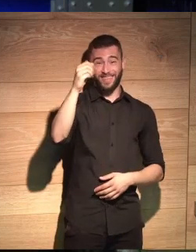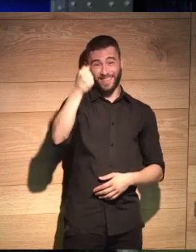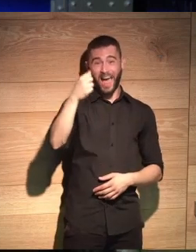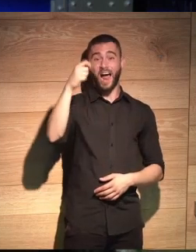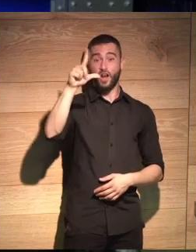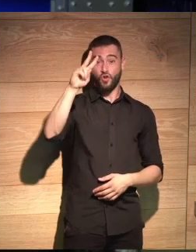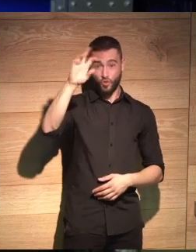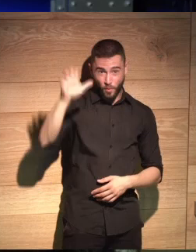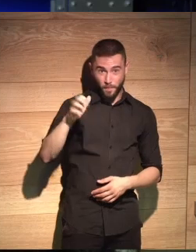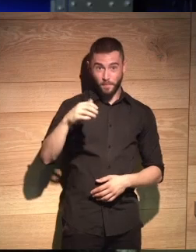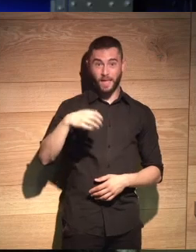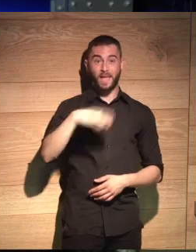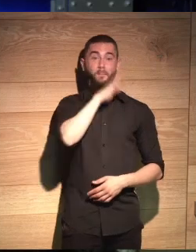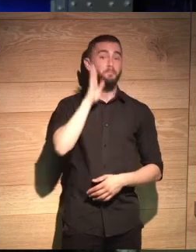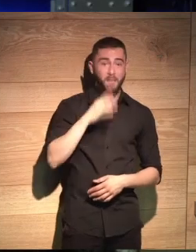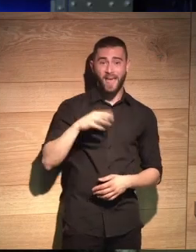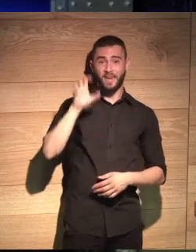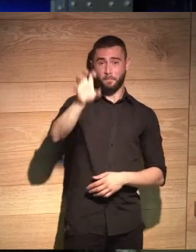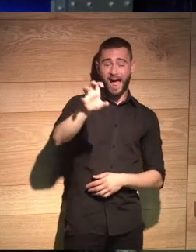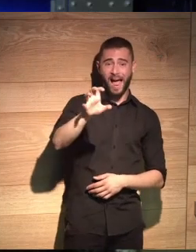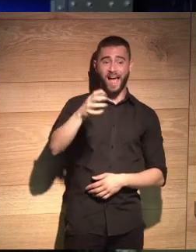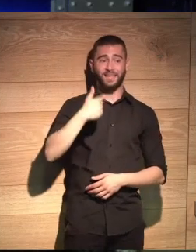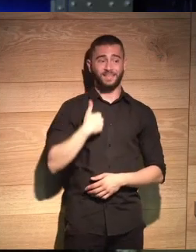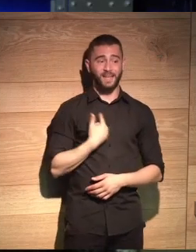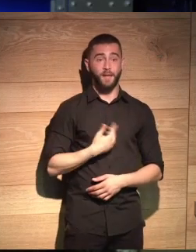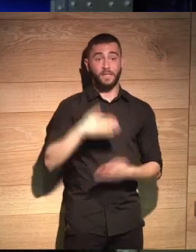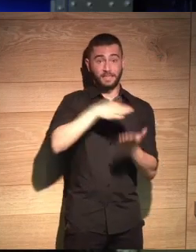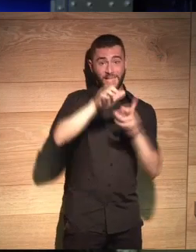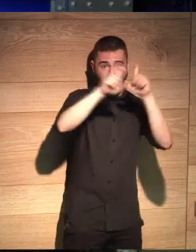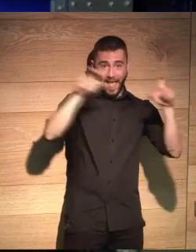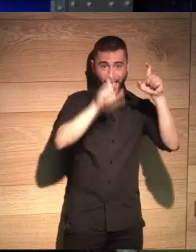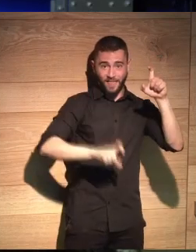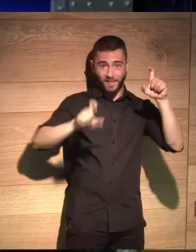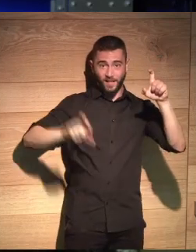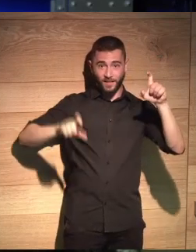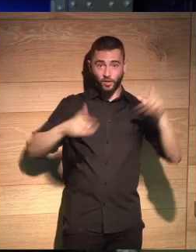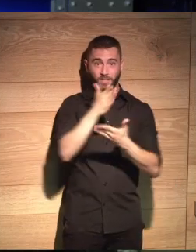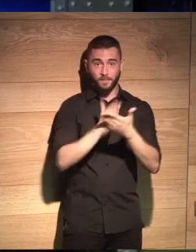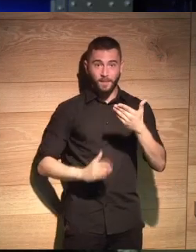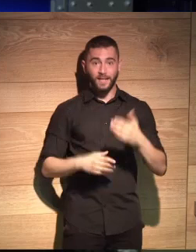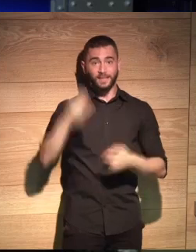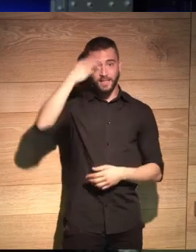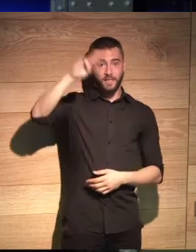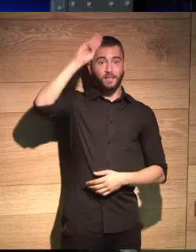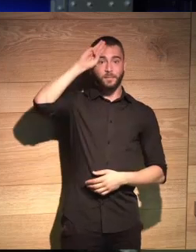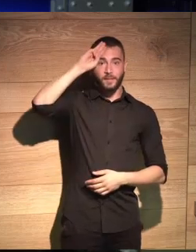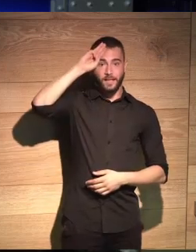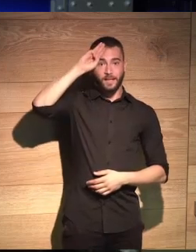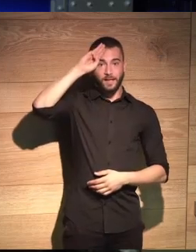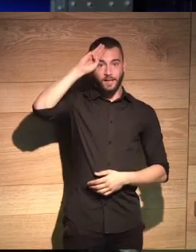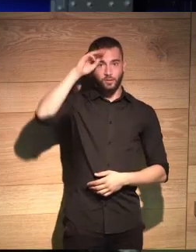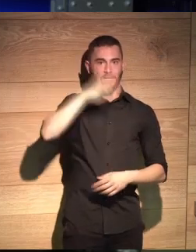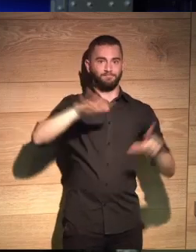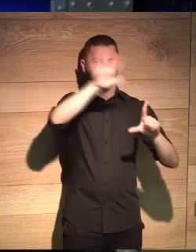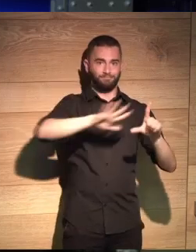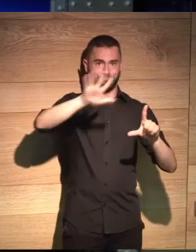madre, los sextos pisos, mis editores, la parte mexicana de ellos, que son recalcitrantemente